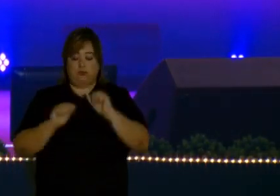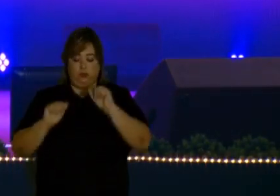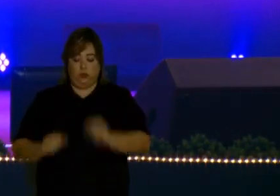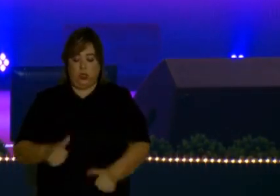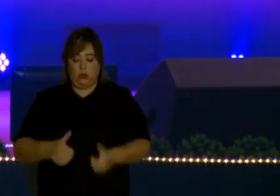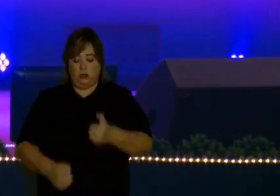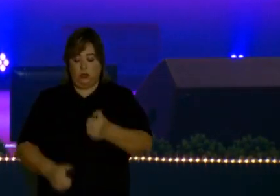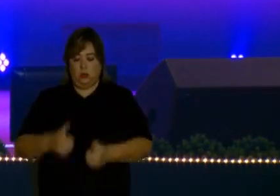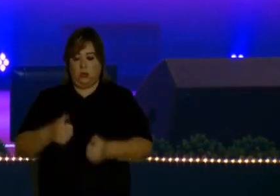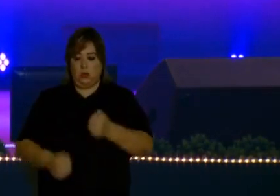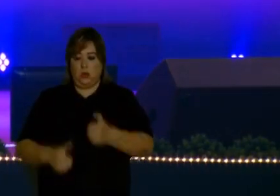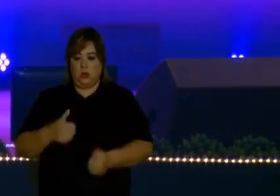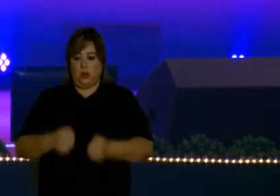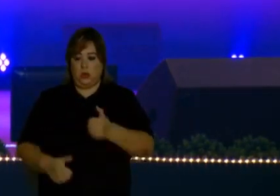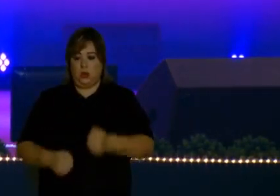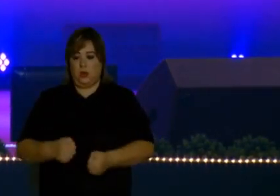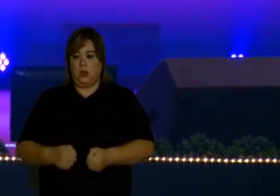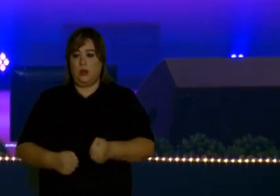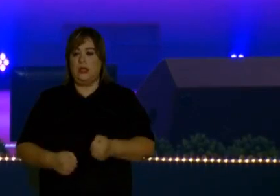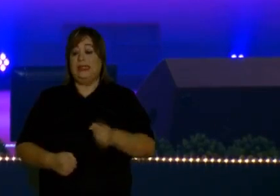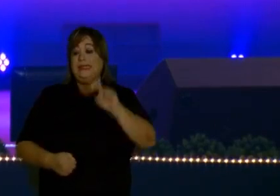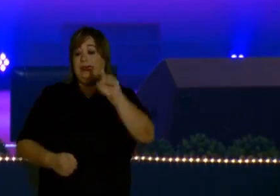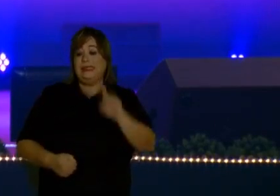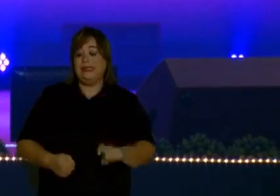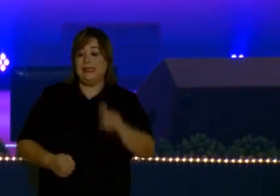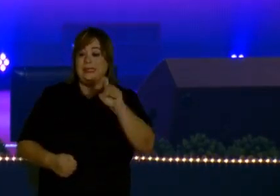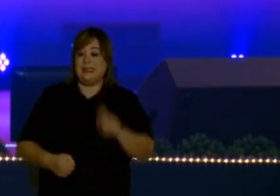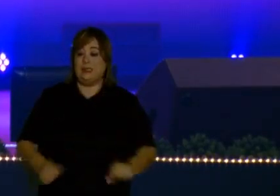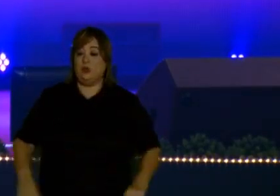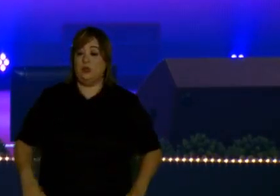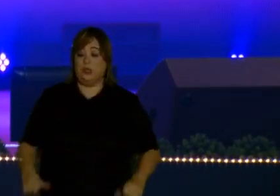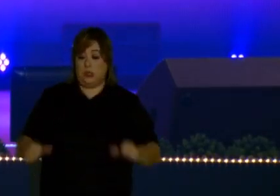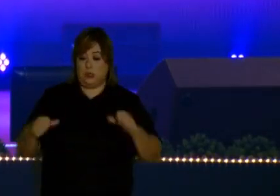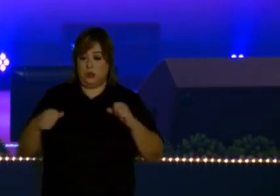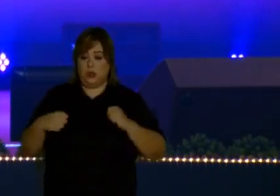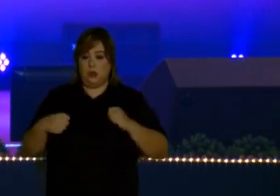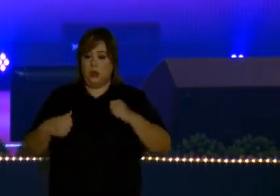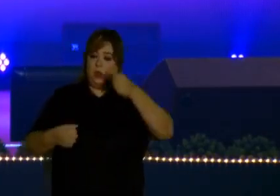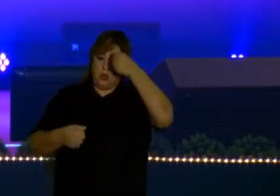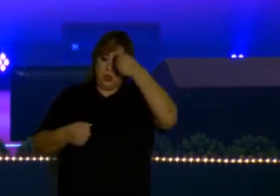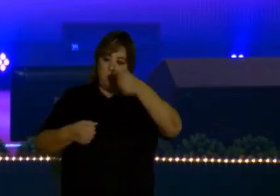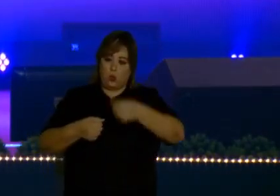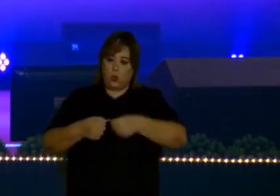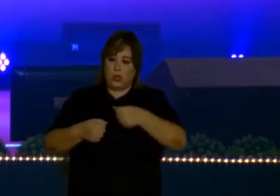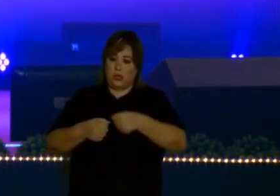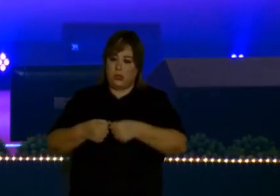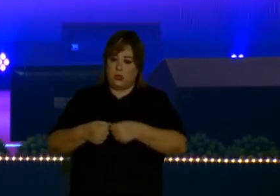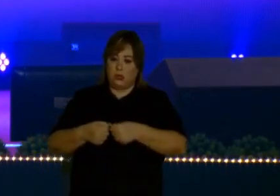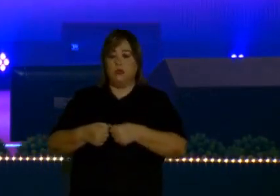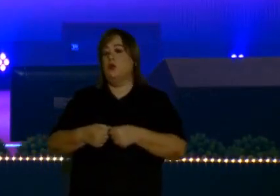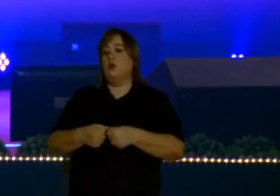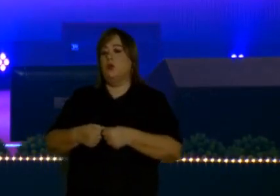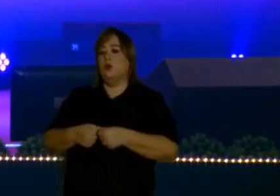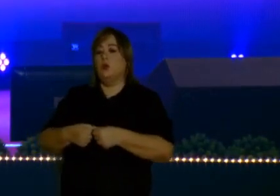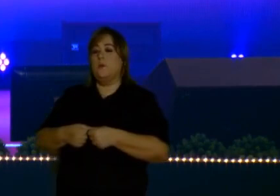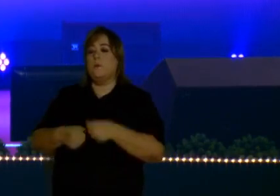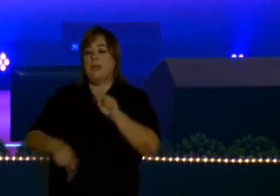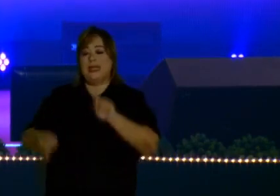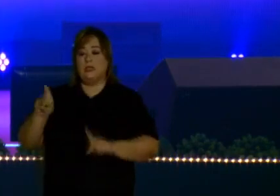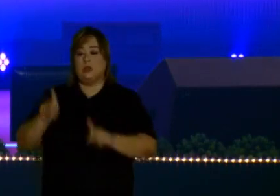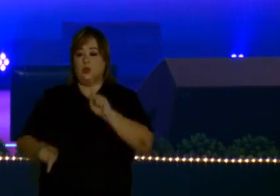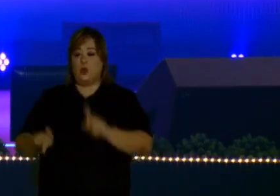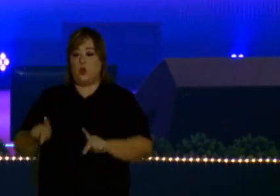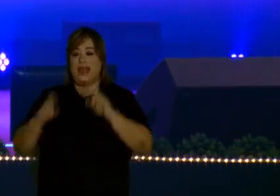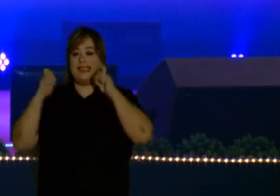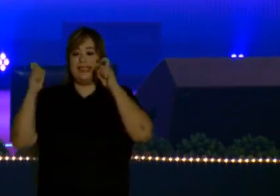misma dirección y actualizamos su dirección. De paso, les recuerdo a todos aquellos que celebraron con nosotros 20 años de